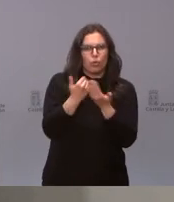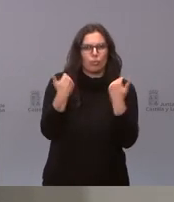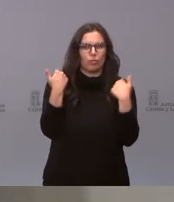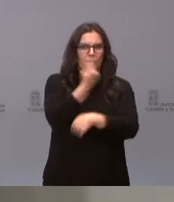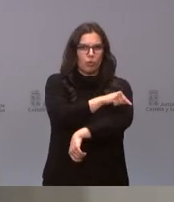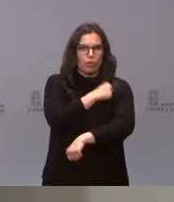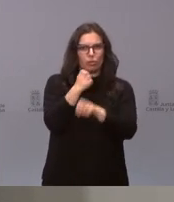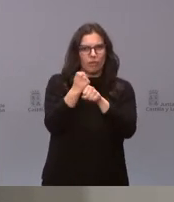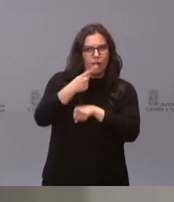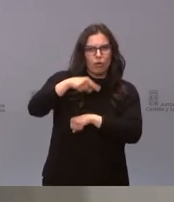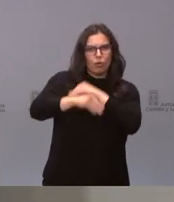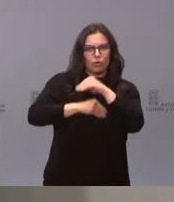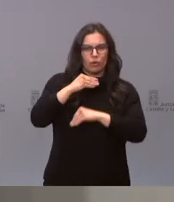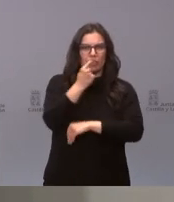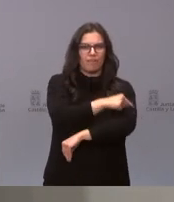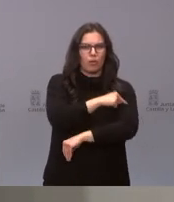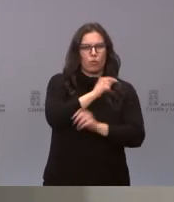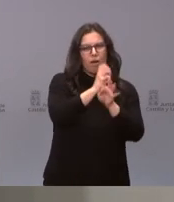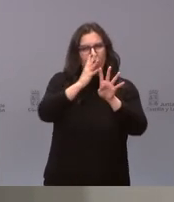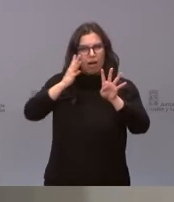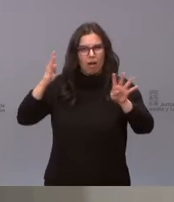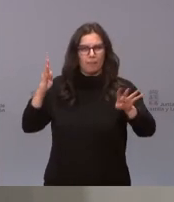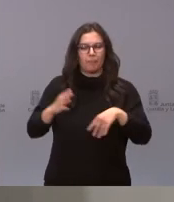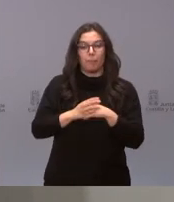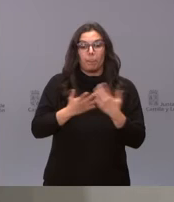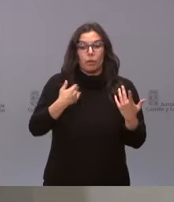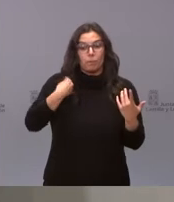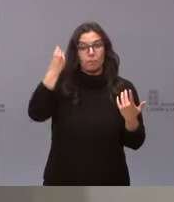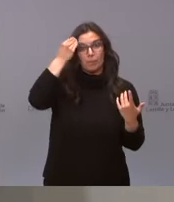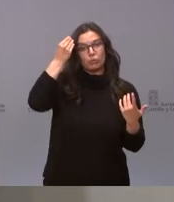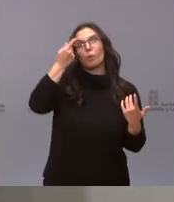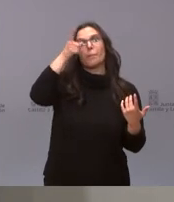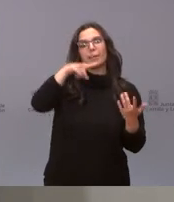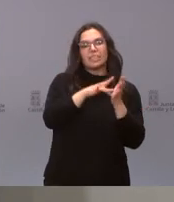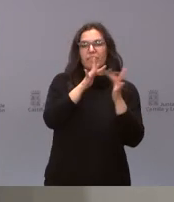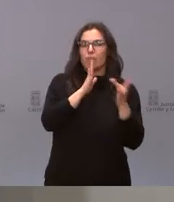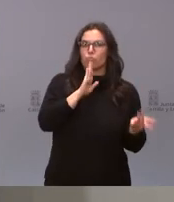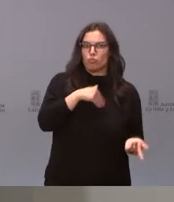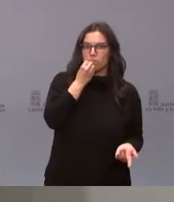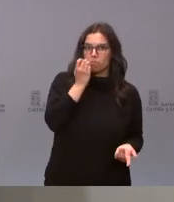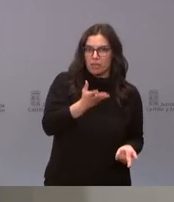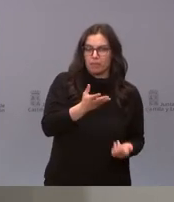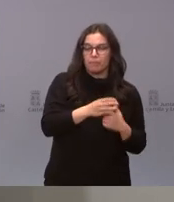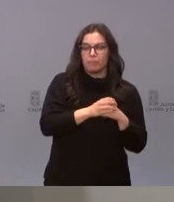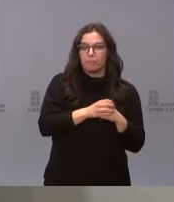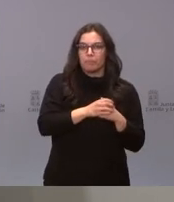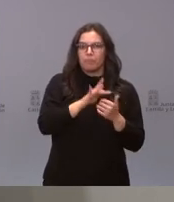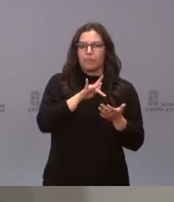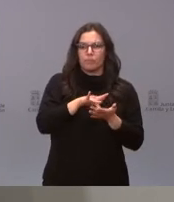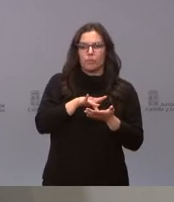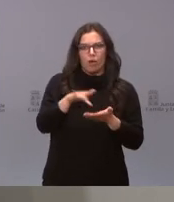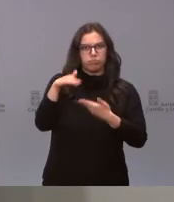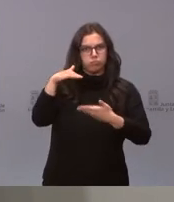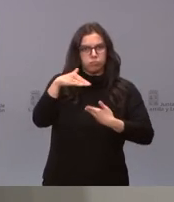que están haciendo con la vacunación masiva por lo tanto yo creo que el mes de abril ha sido un buen mes de vacunación hemos recibido mucho pero a mí me